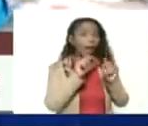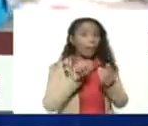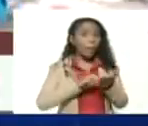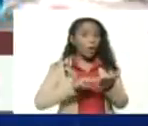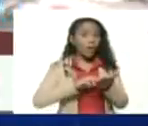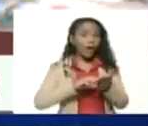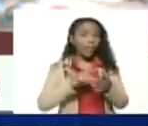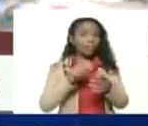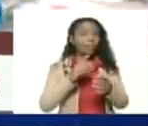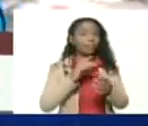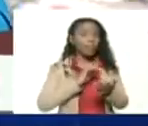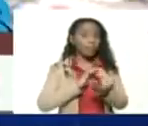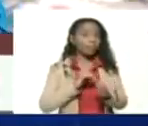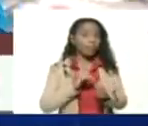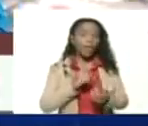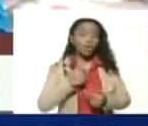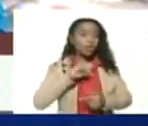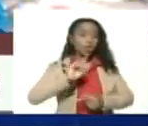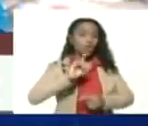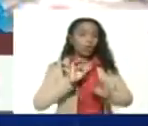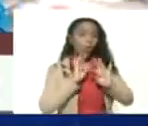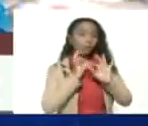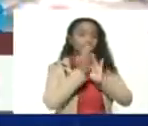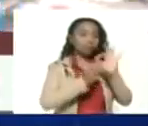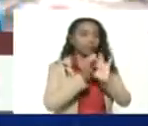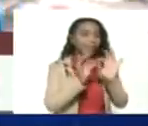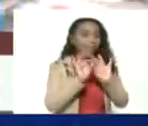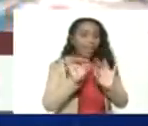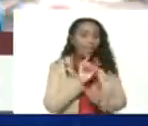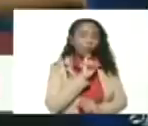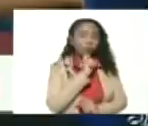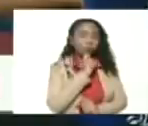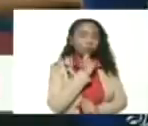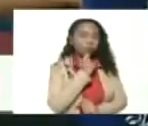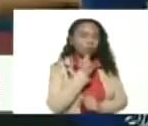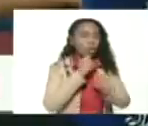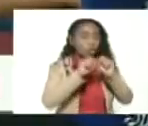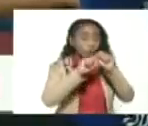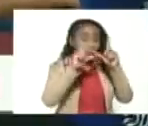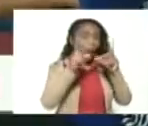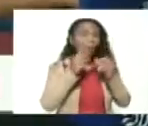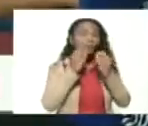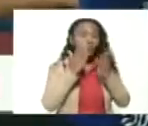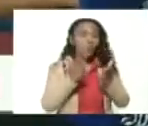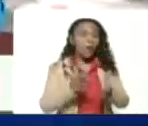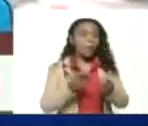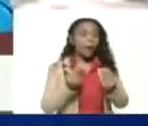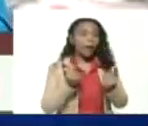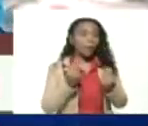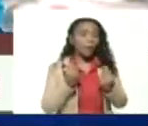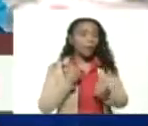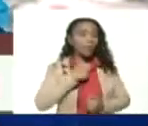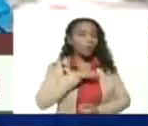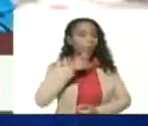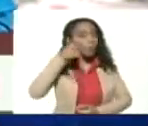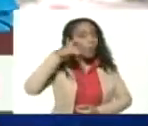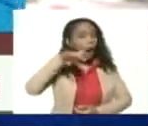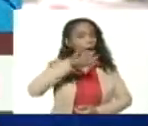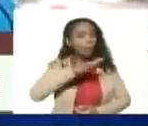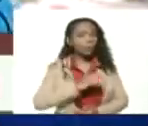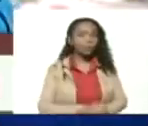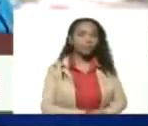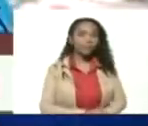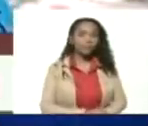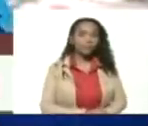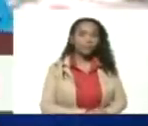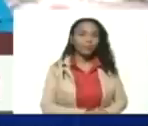digital, no te lo voy a contar a ti, ni a nadie. Es una sorpresa buena para la economía, para nuestro pueblo.